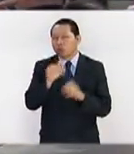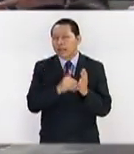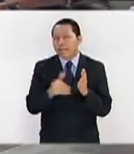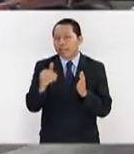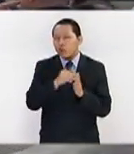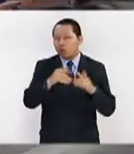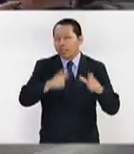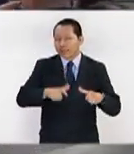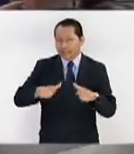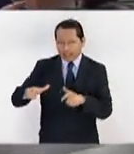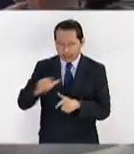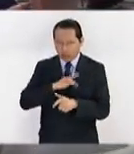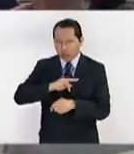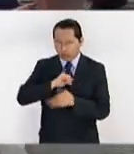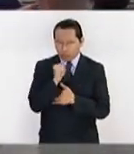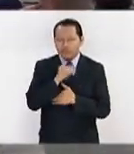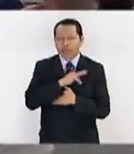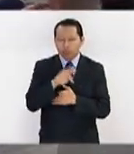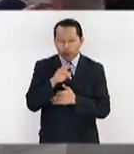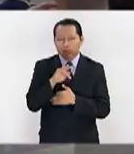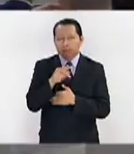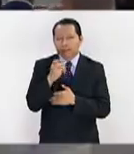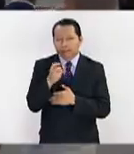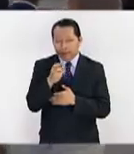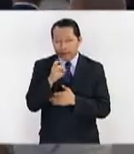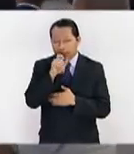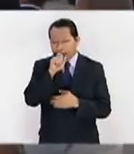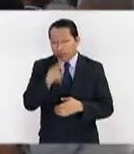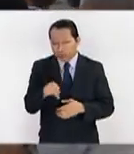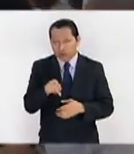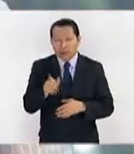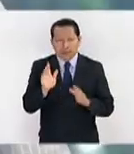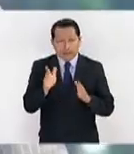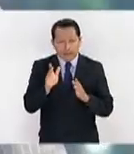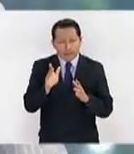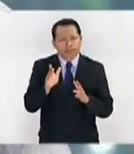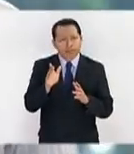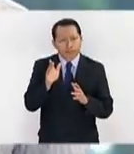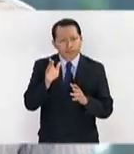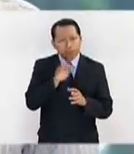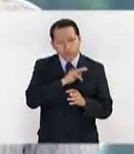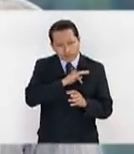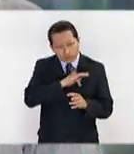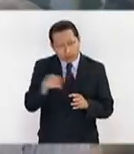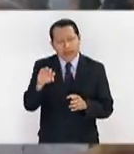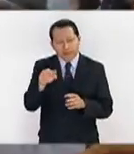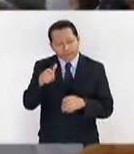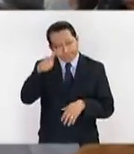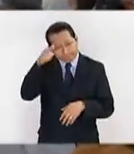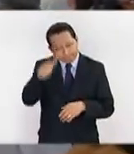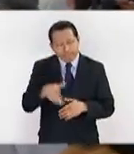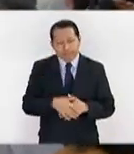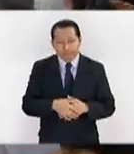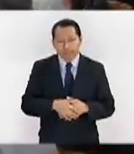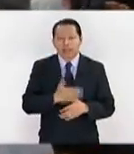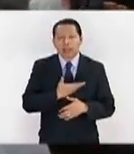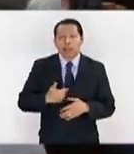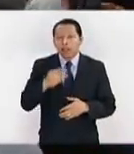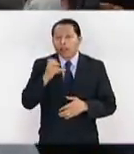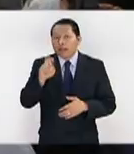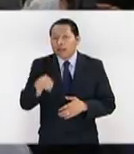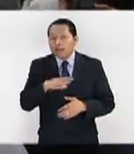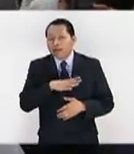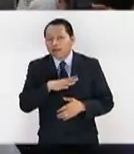350 millones de barriles de reservas 3P, probadas, probables y posibles. El presidente Enrique